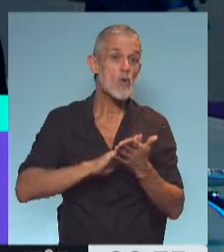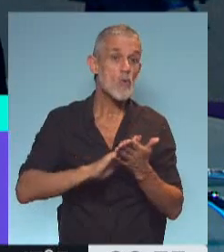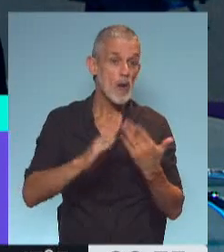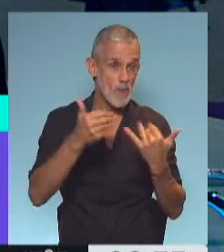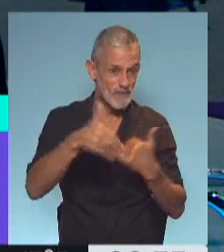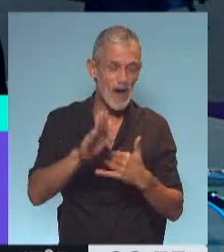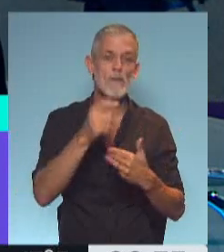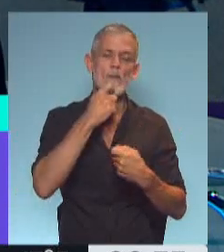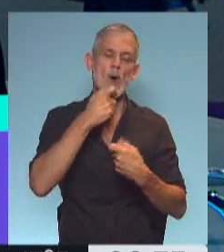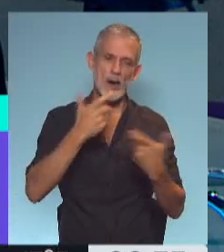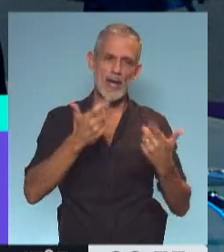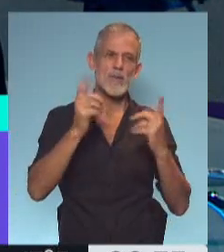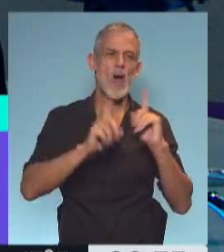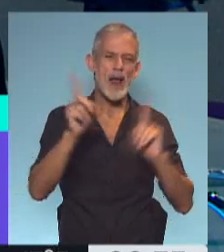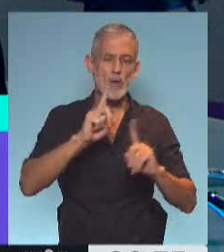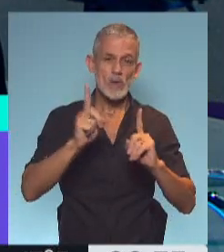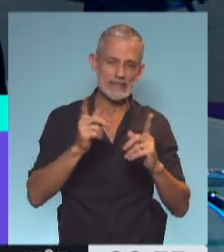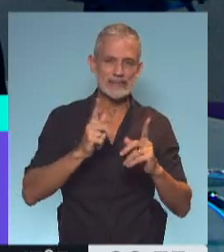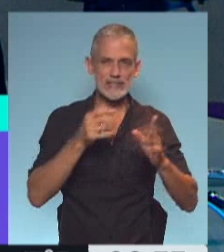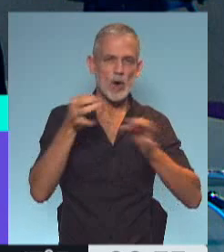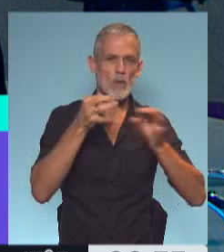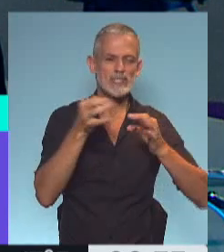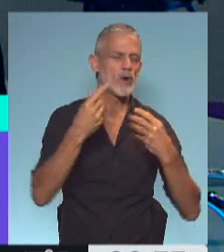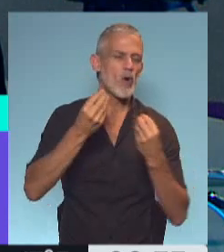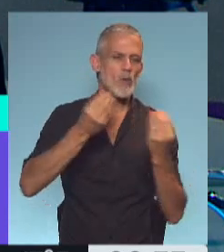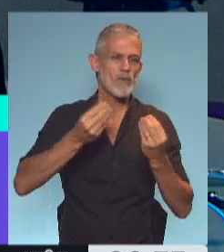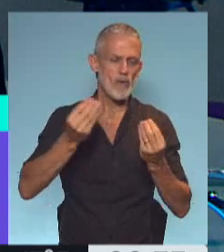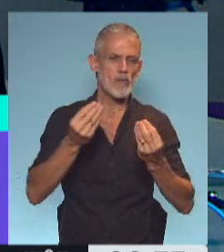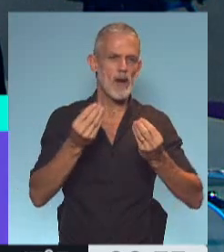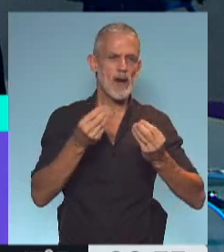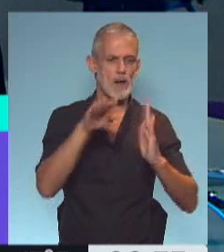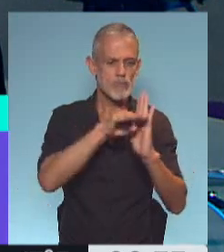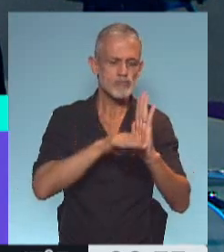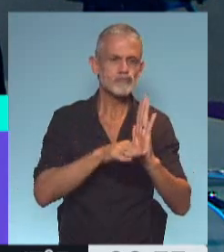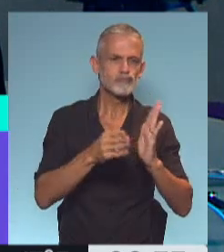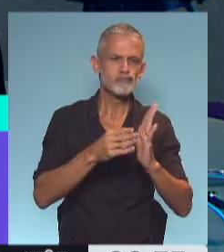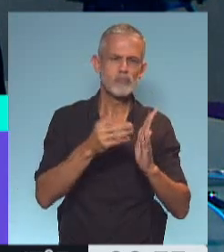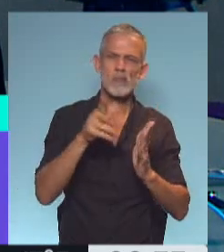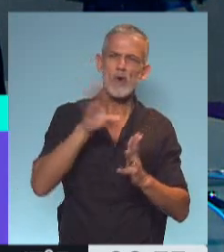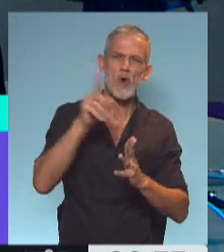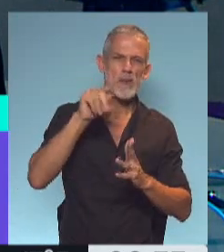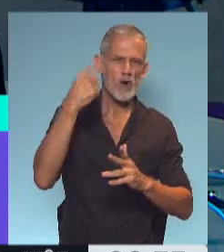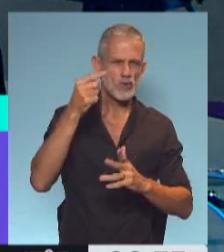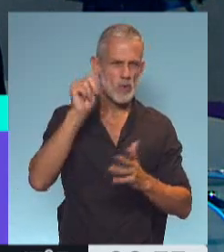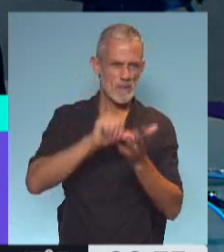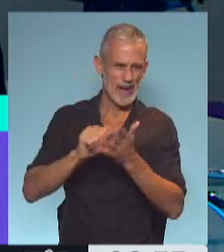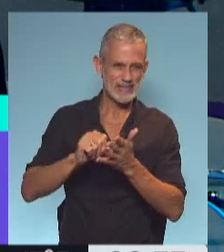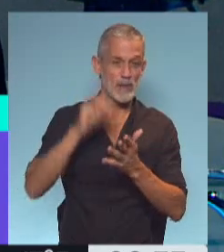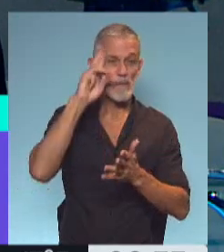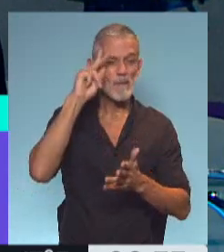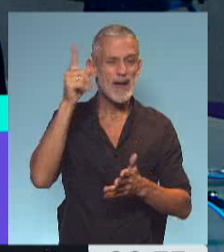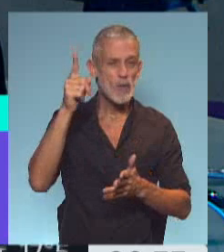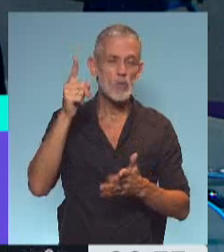estamos viendo, por ejemplo, algunas que estamos conversando son algunas restricciones más de otros países. Por ejemplo, Perú está preocupándonos